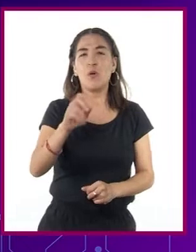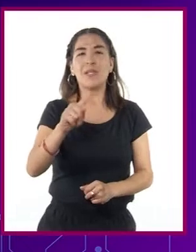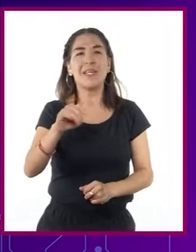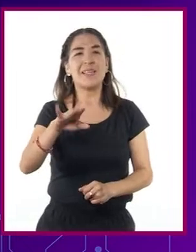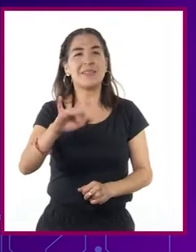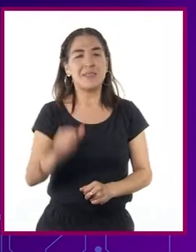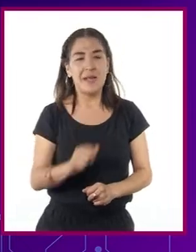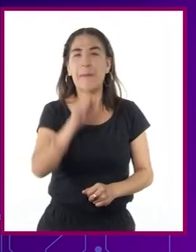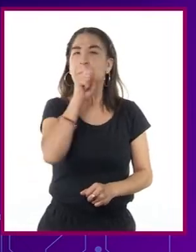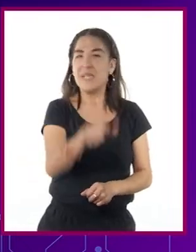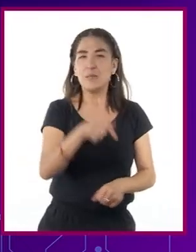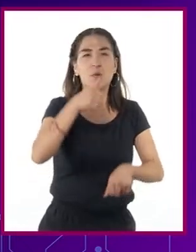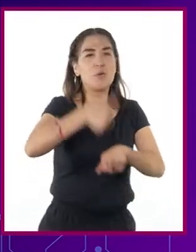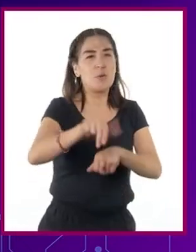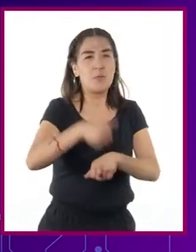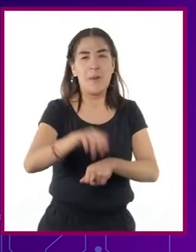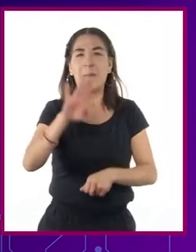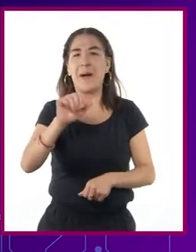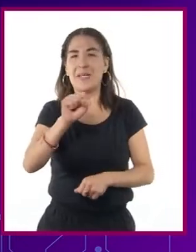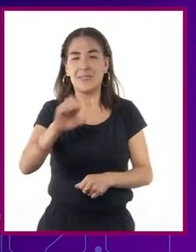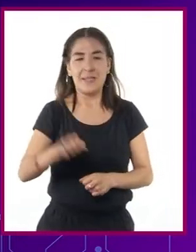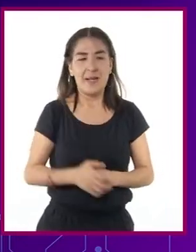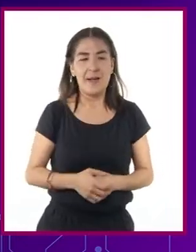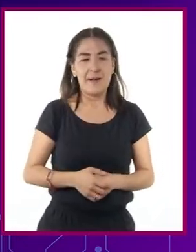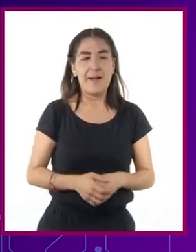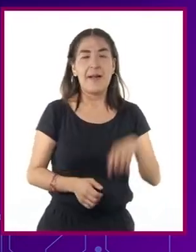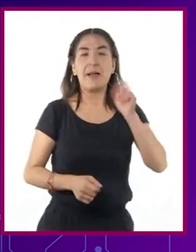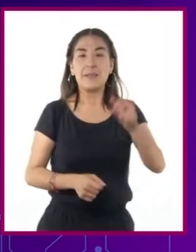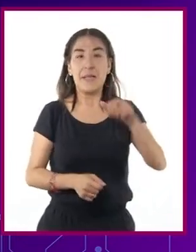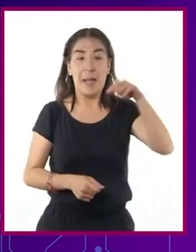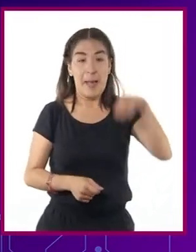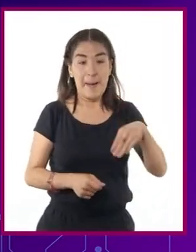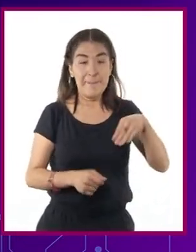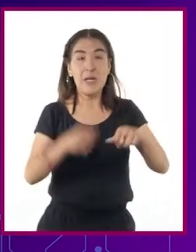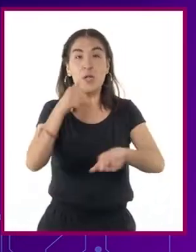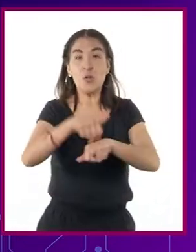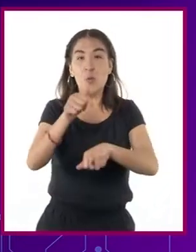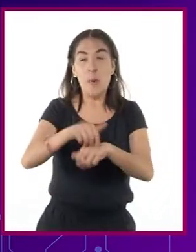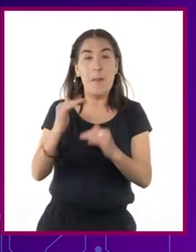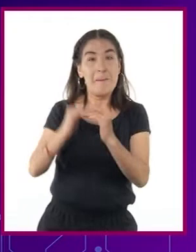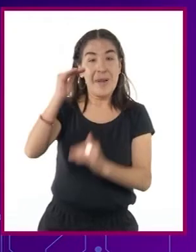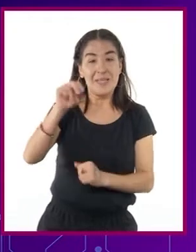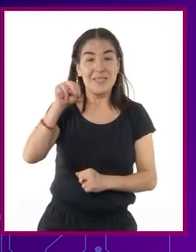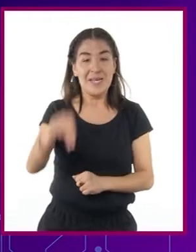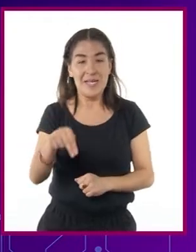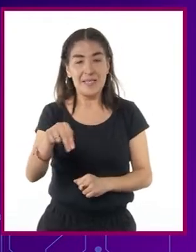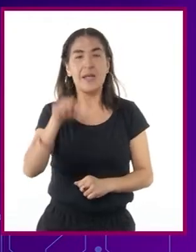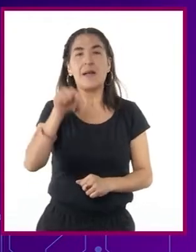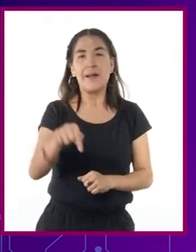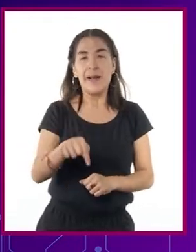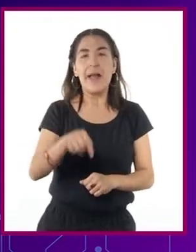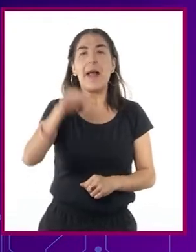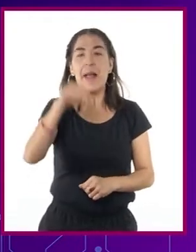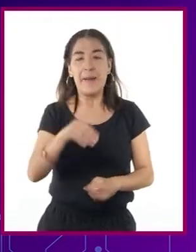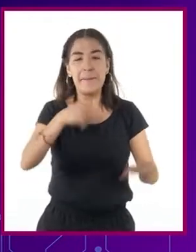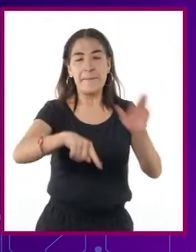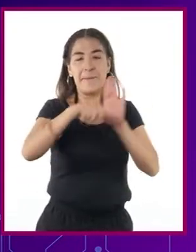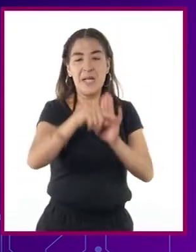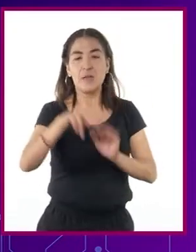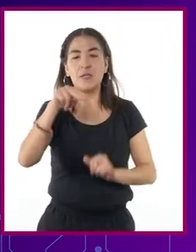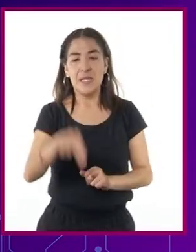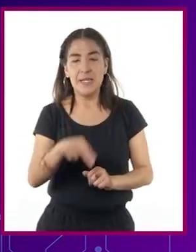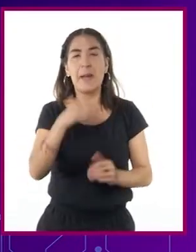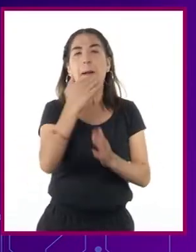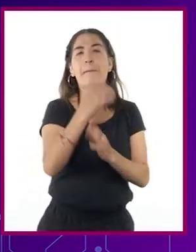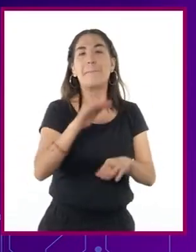misma base. Inciso A. Si m es mayor que n, entonces m menos n es mayor